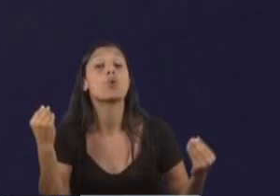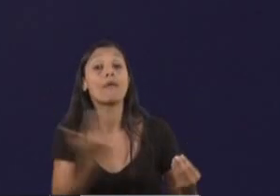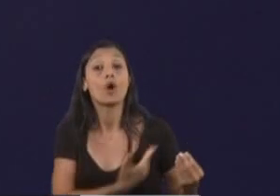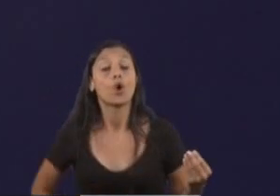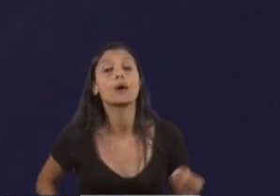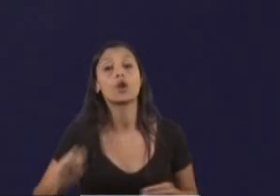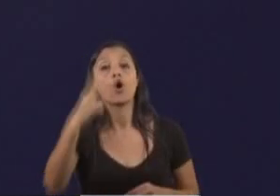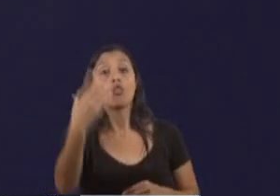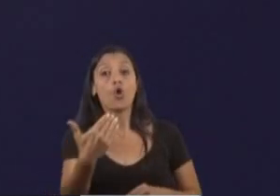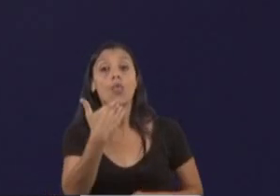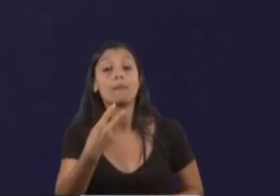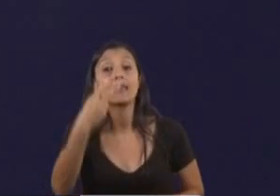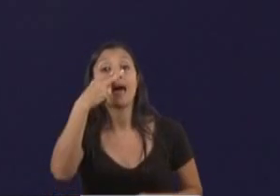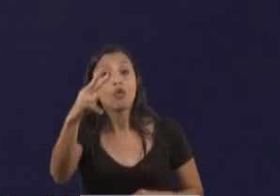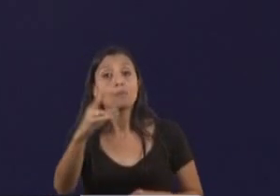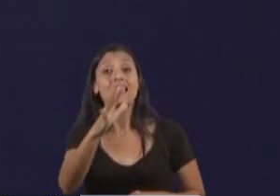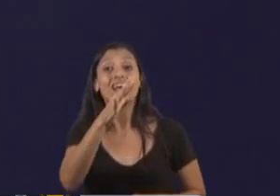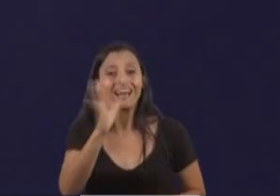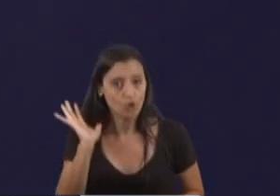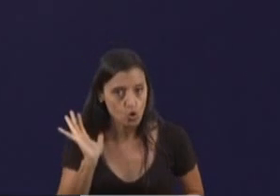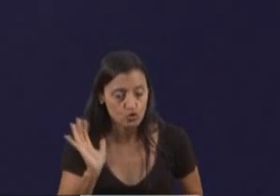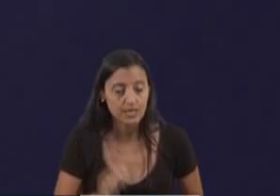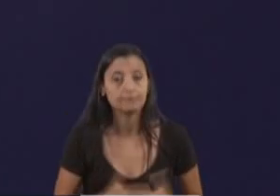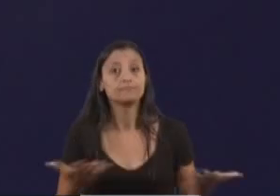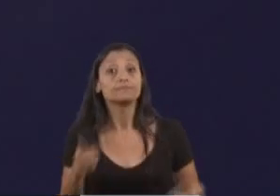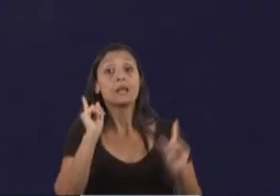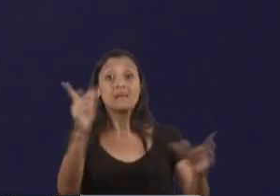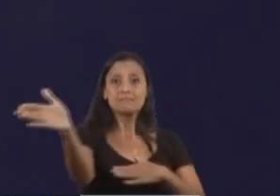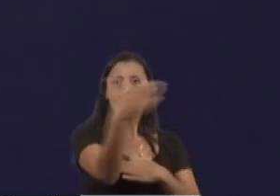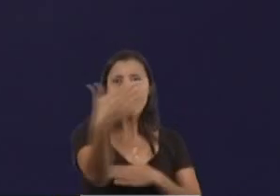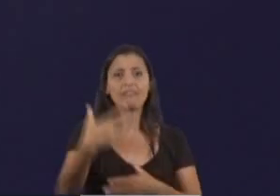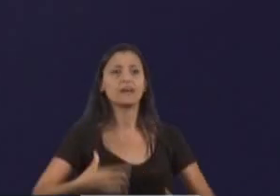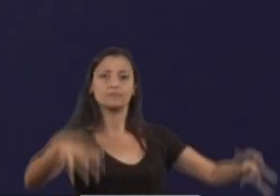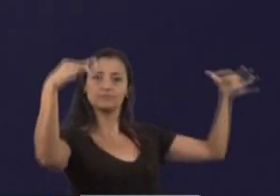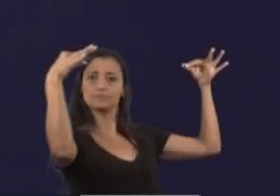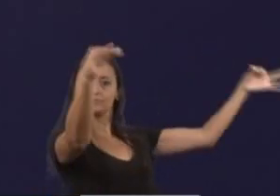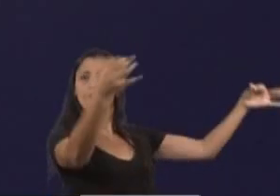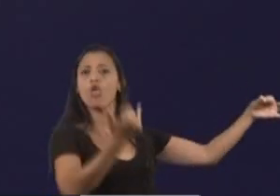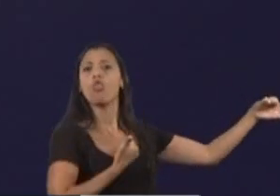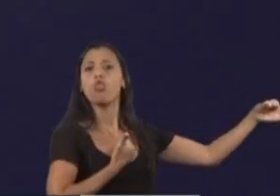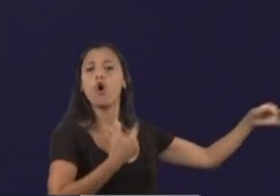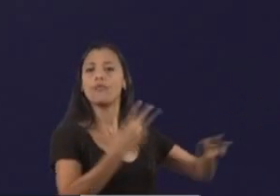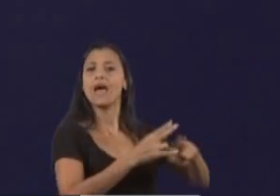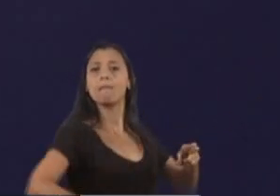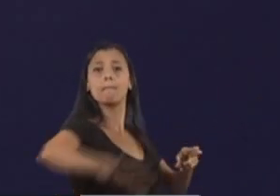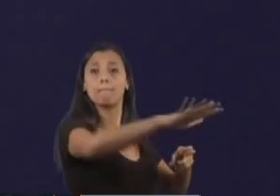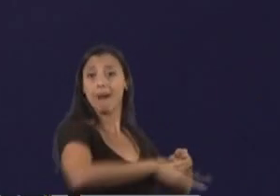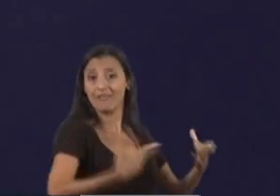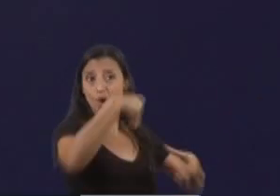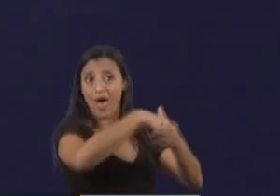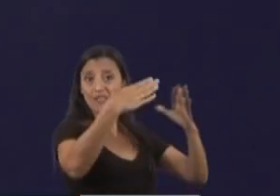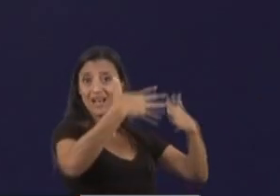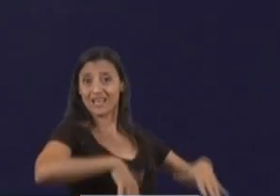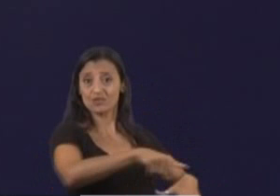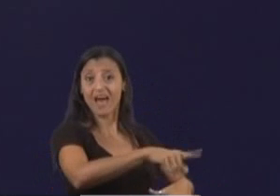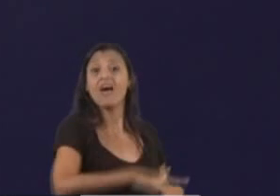de abril del 2014, y fue colocada en el patio, que de hecho se